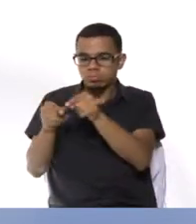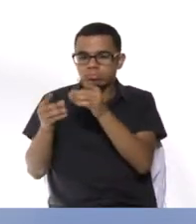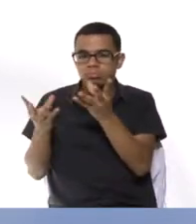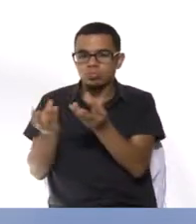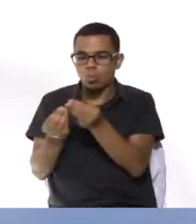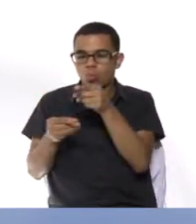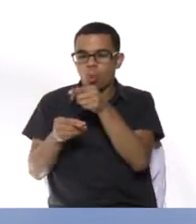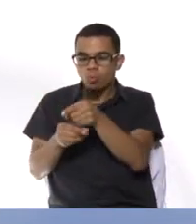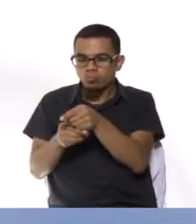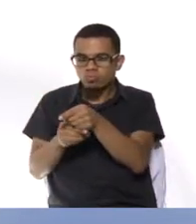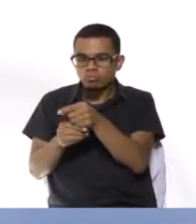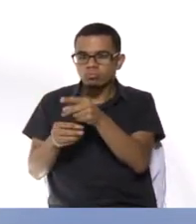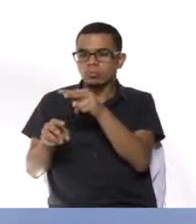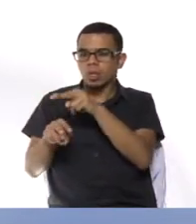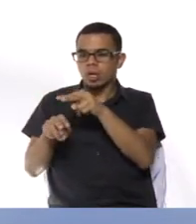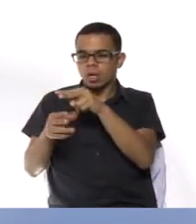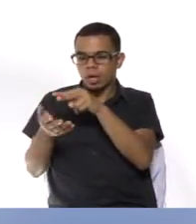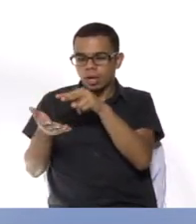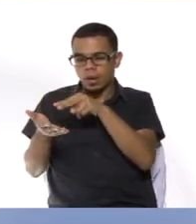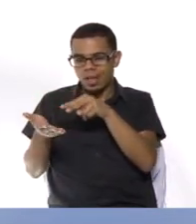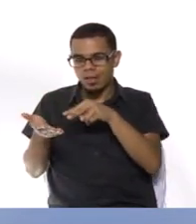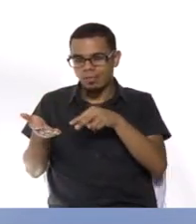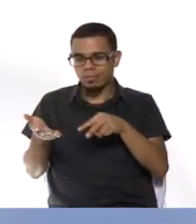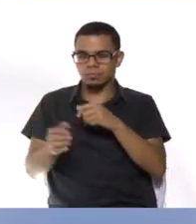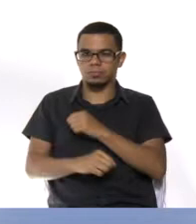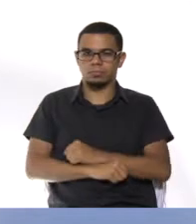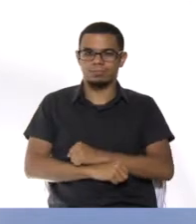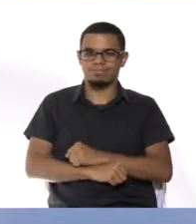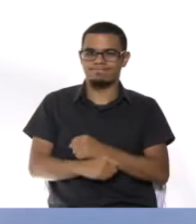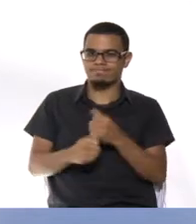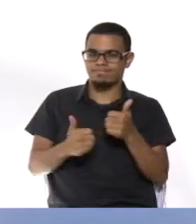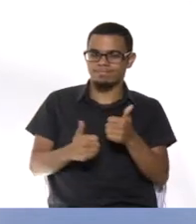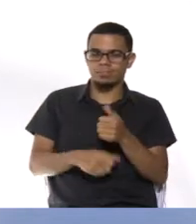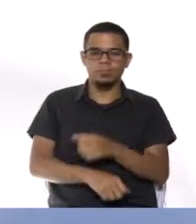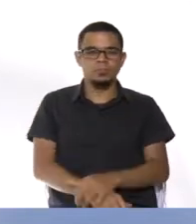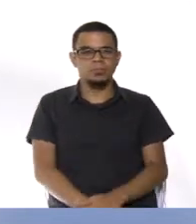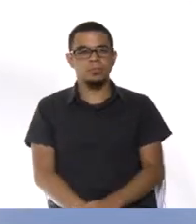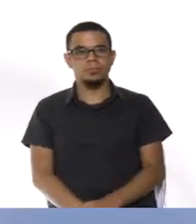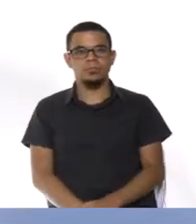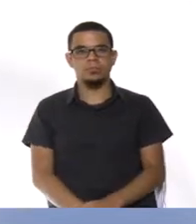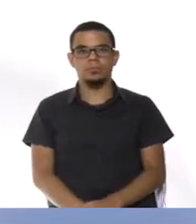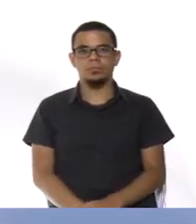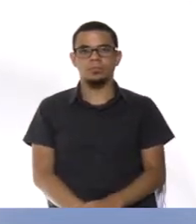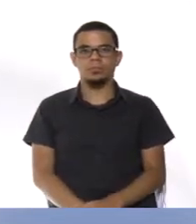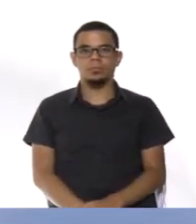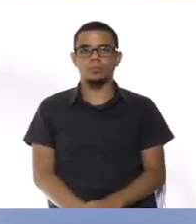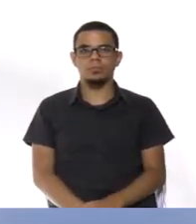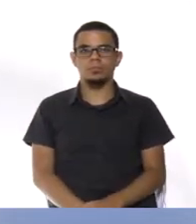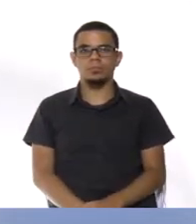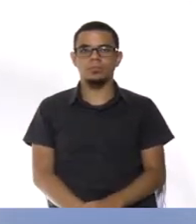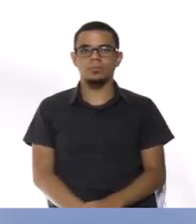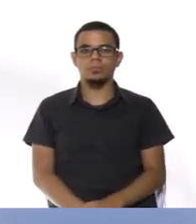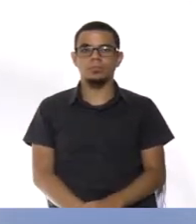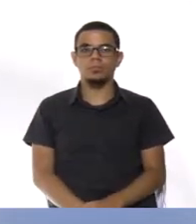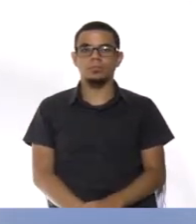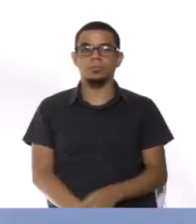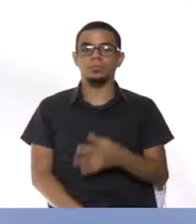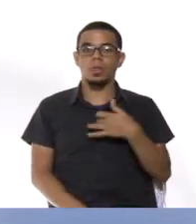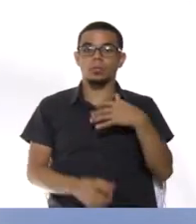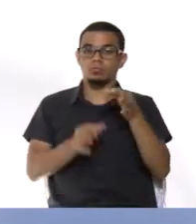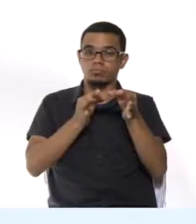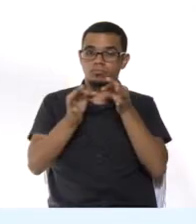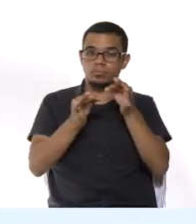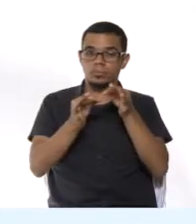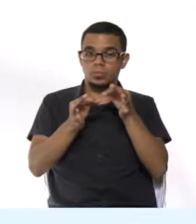la diferencia que existe entre el texto informativo y los otros textos para saber en qué momento nos encontramos frente a un texto informativo. Tenemos que